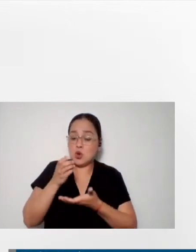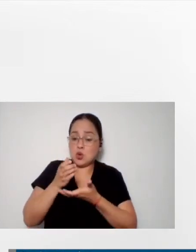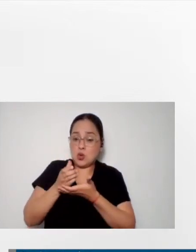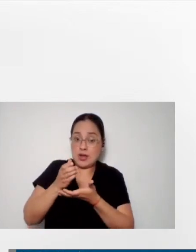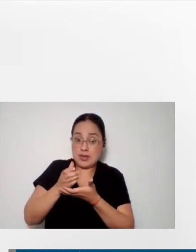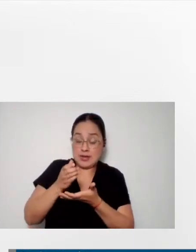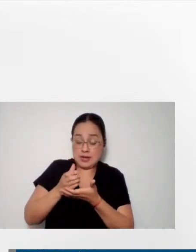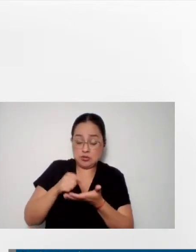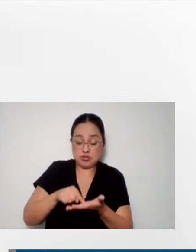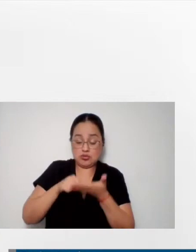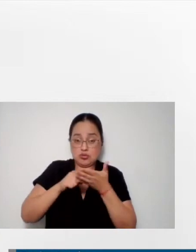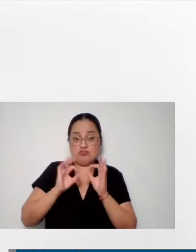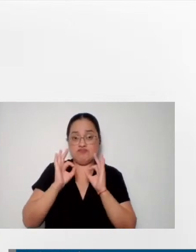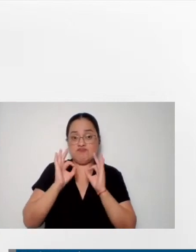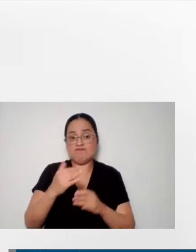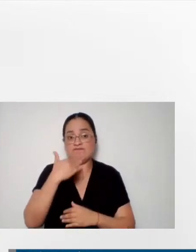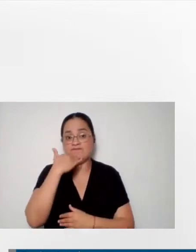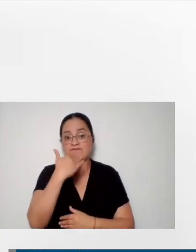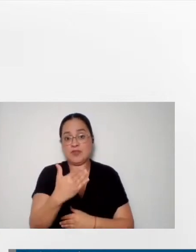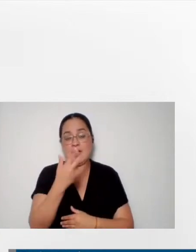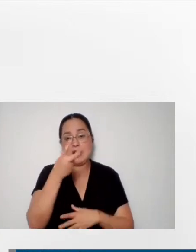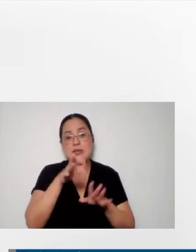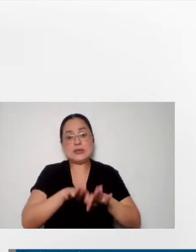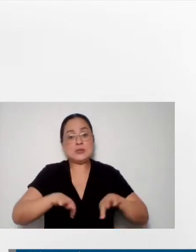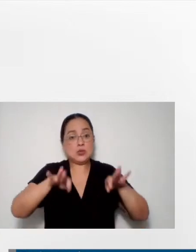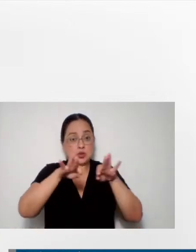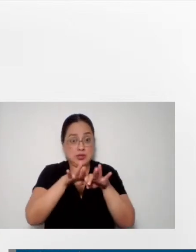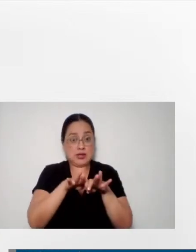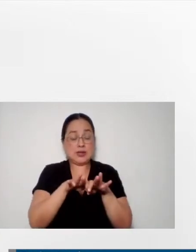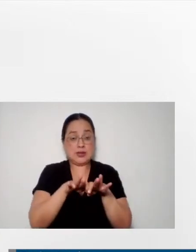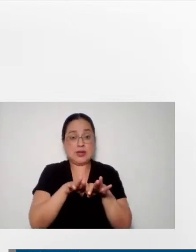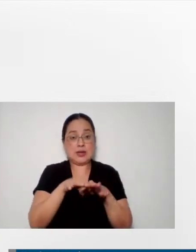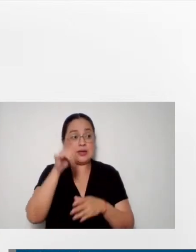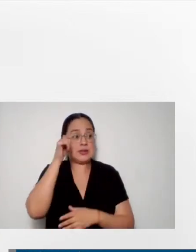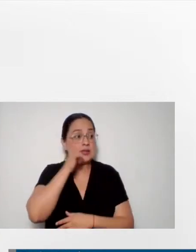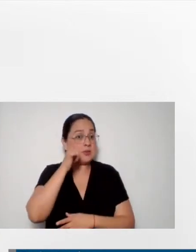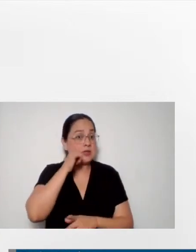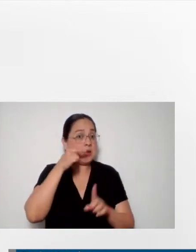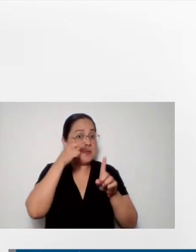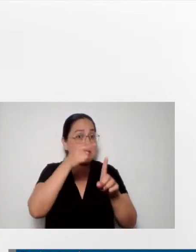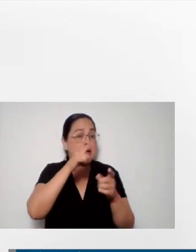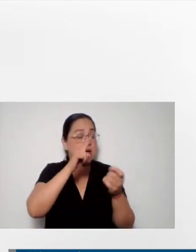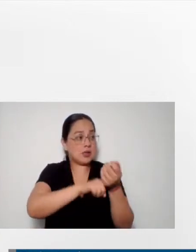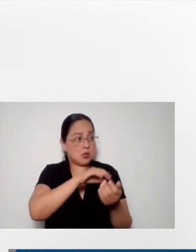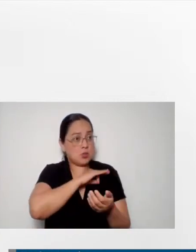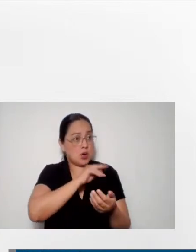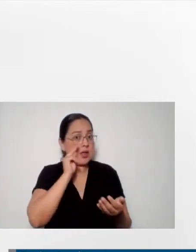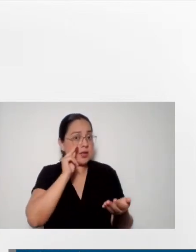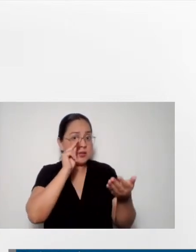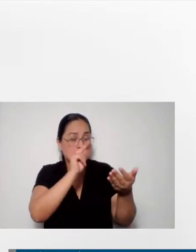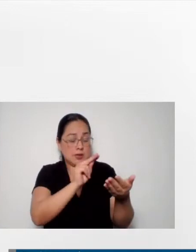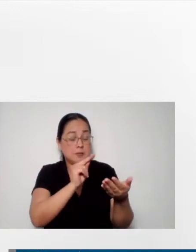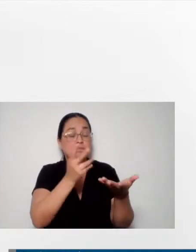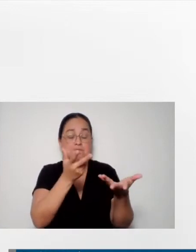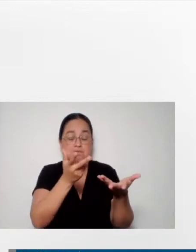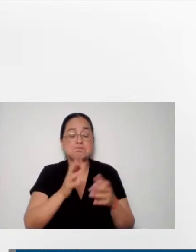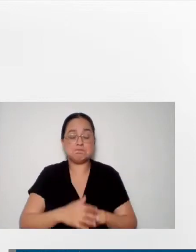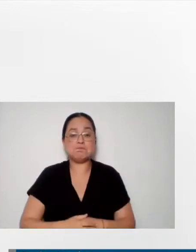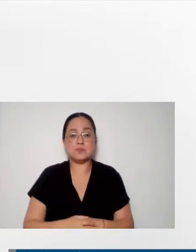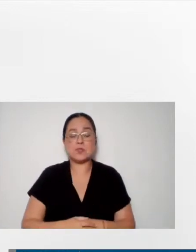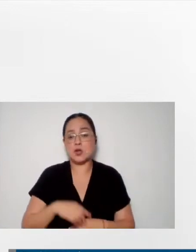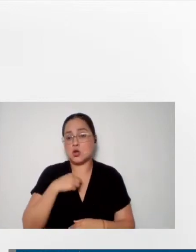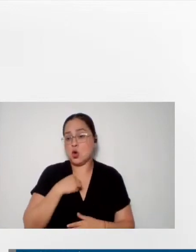accesible, eso me parece grandioso. Siempre está ubicado en algún lado, insisto, y todos, y solamente me